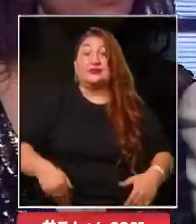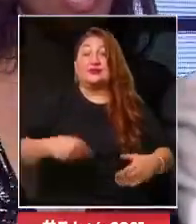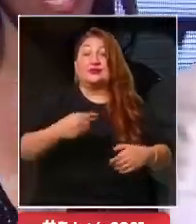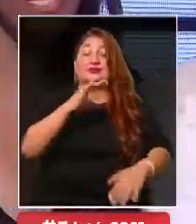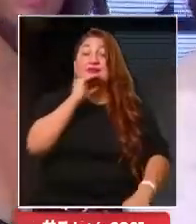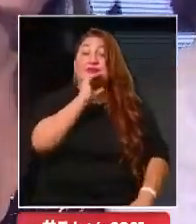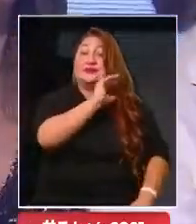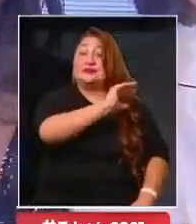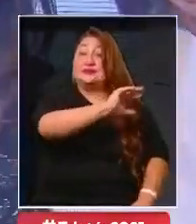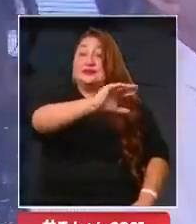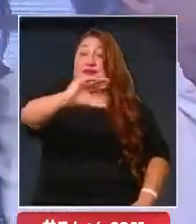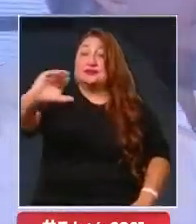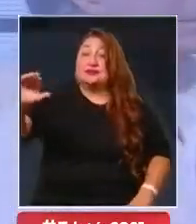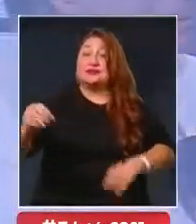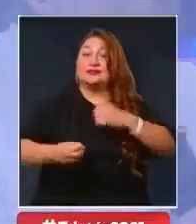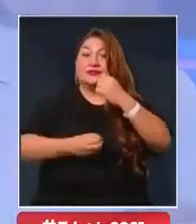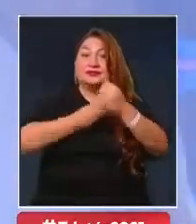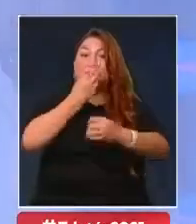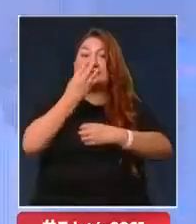tu cara